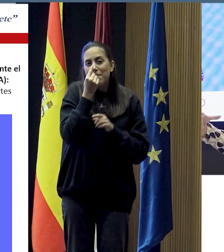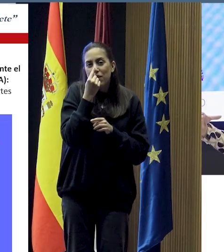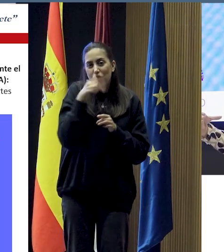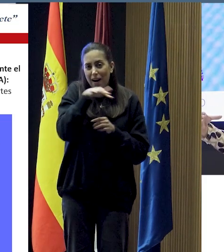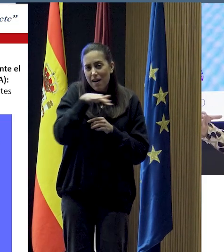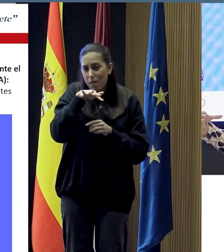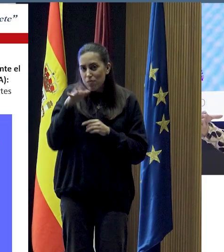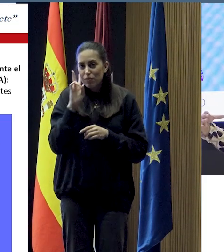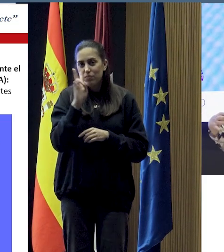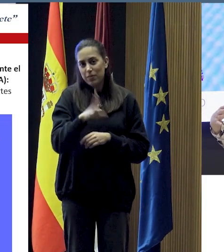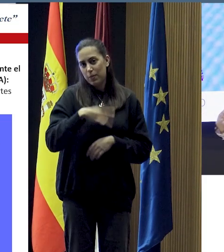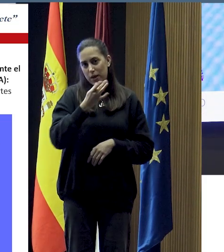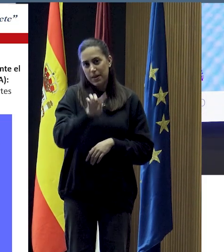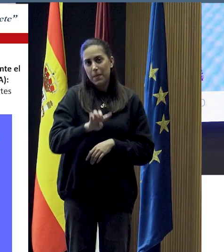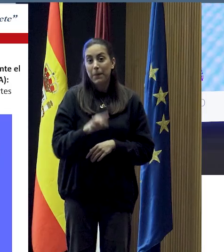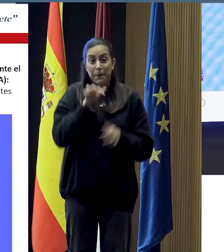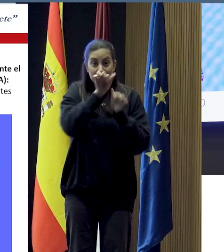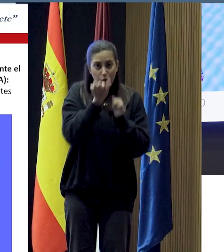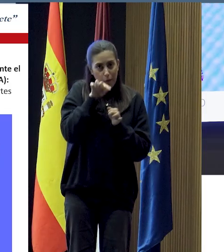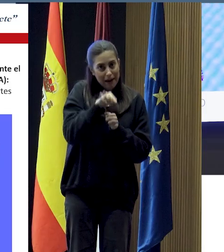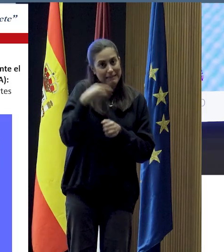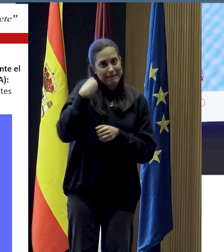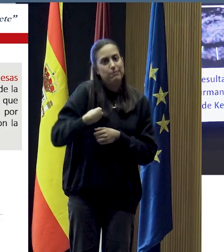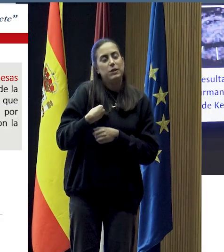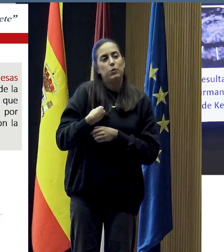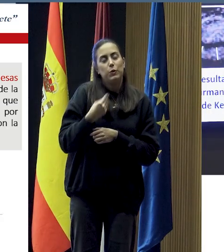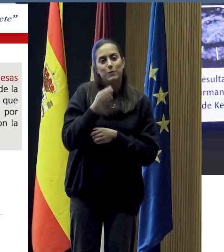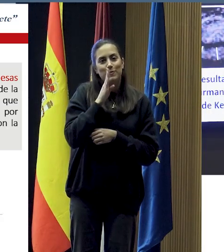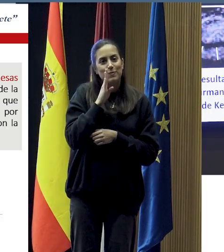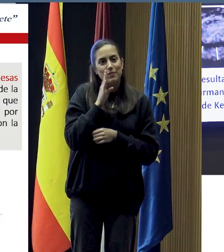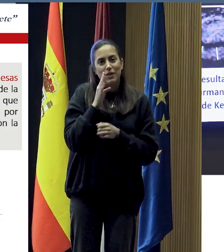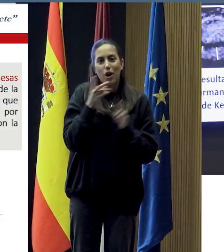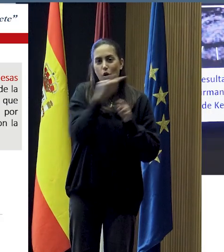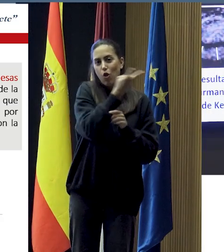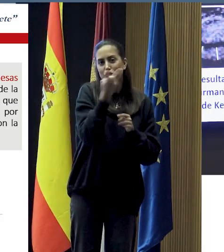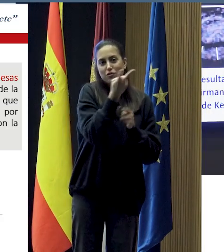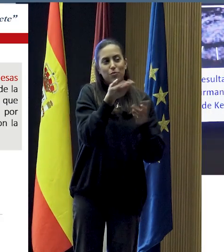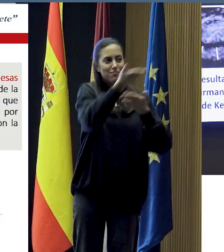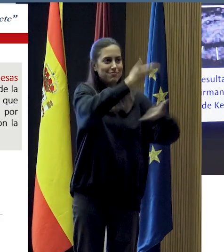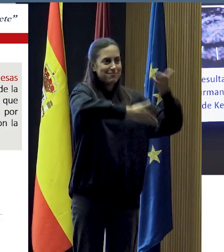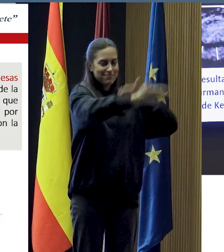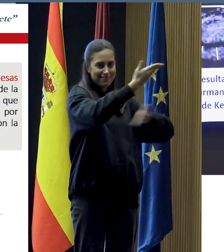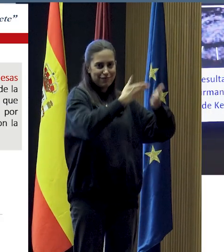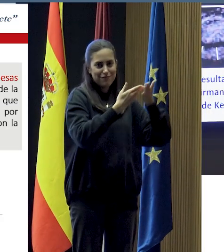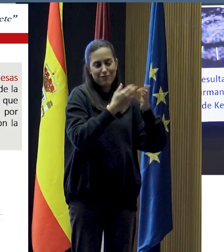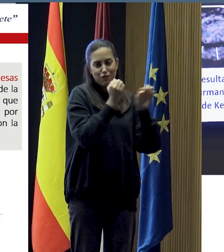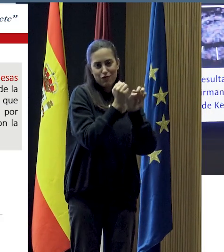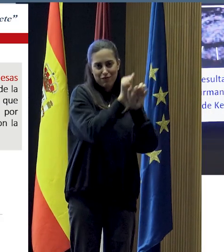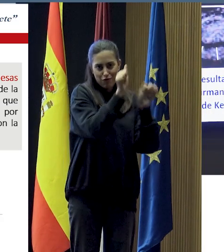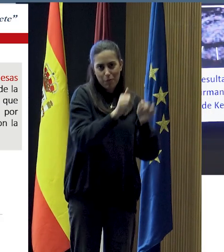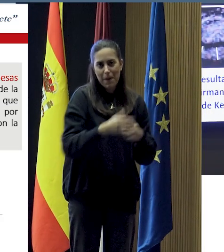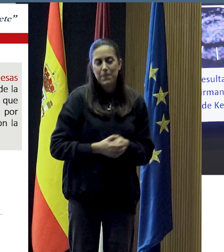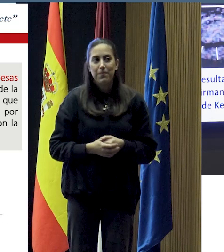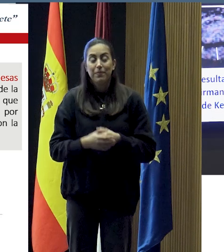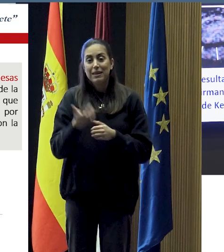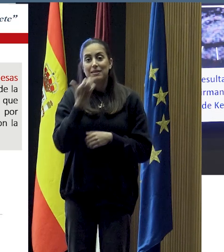del hipocampo. Y de esa forma podemos empezar a trabajar de forma conjunta. Así, por ejemplo, si nosotros